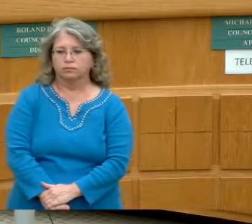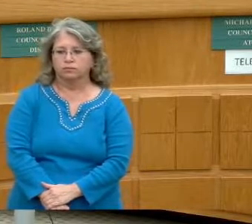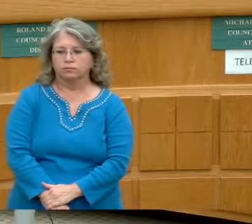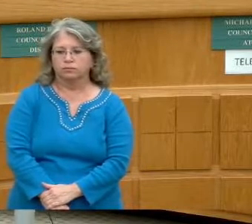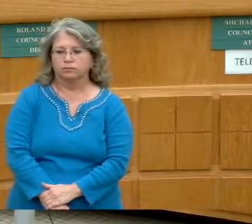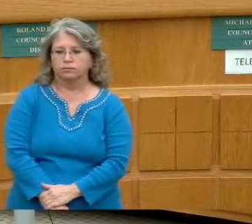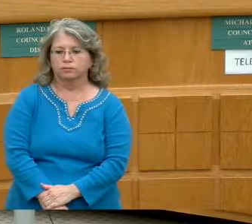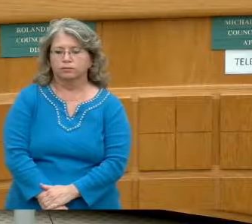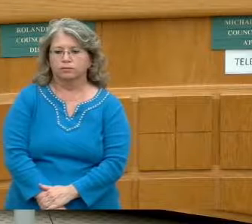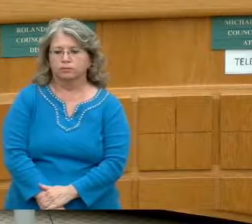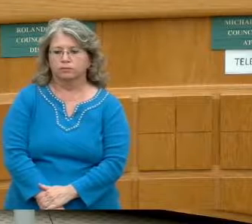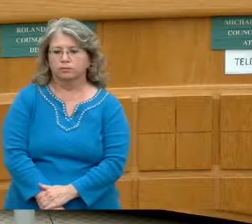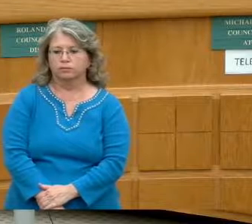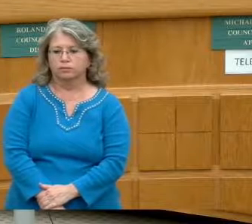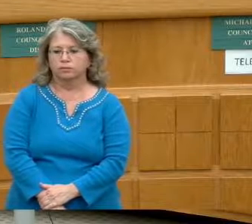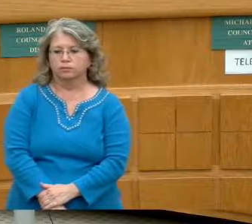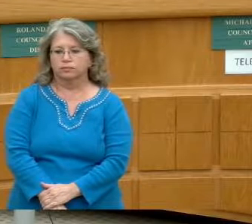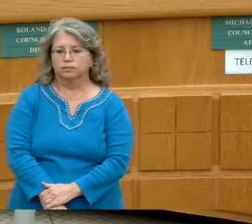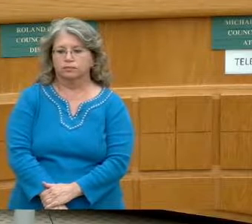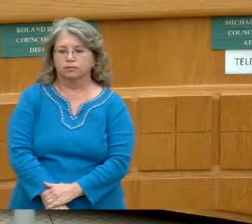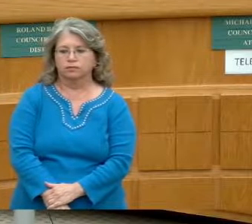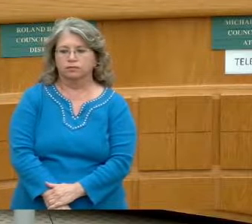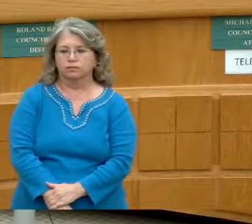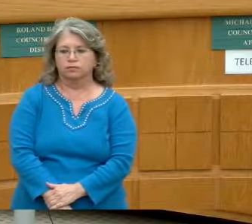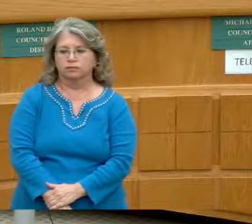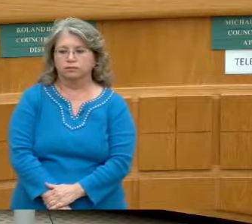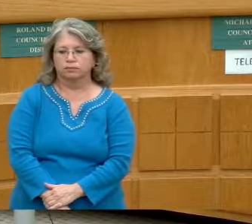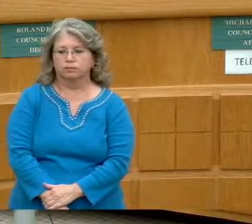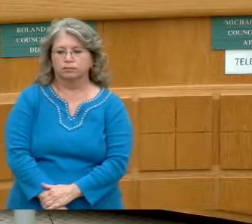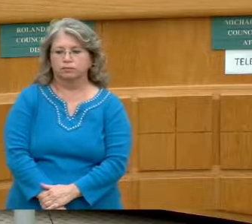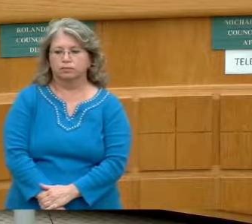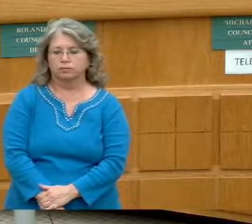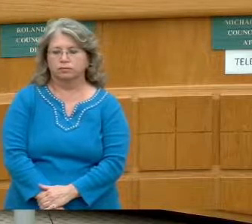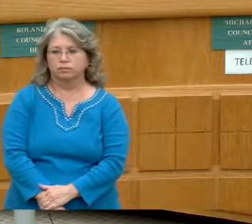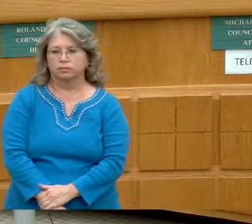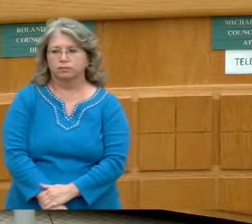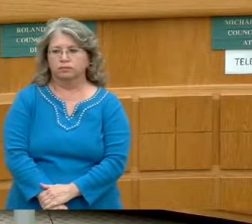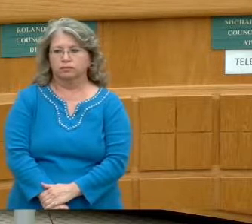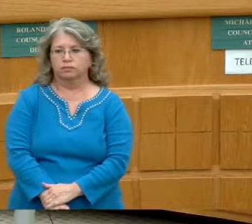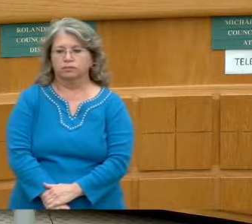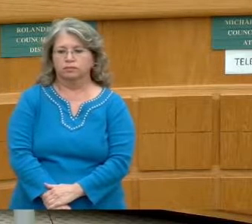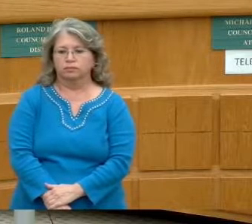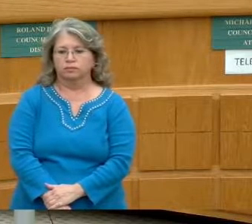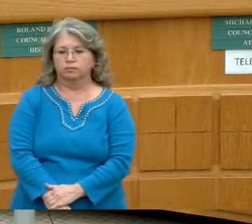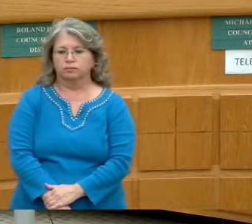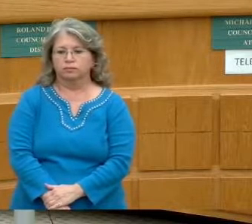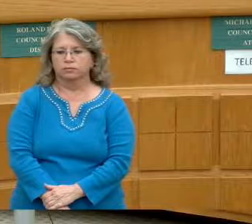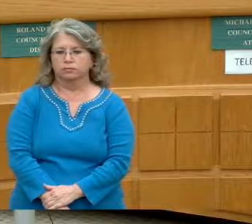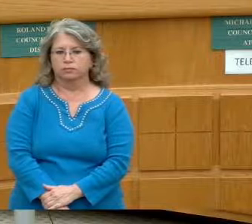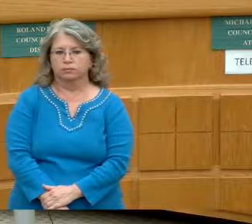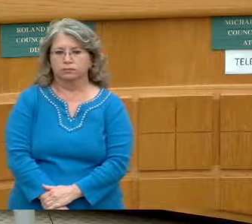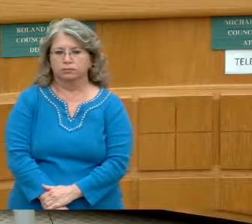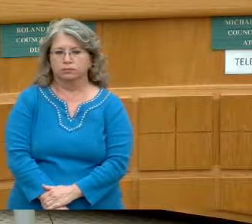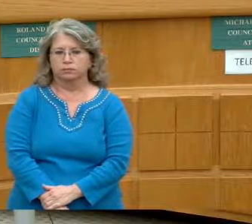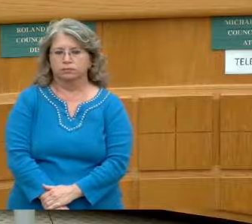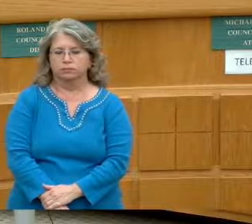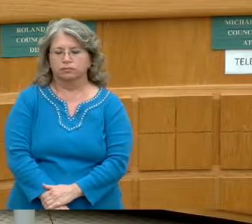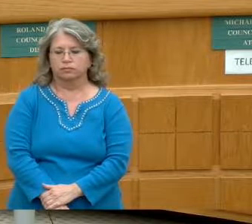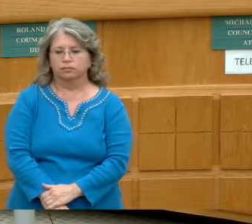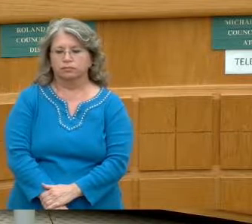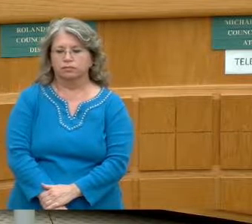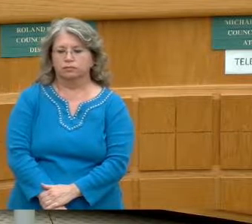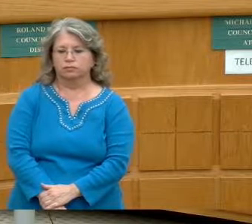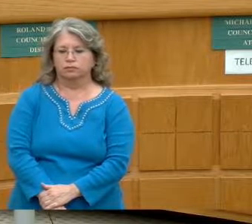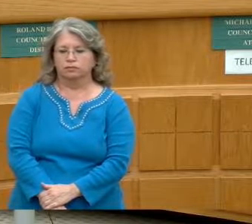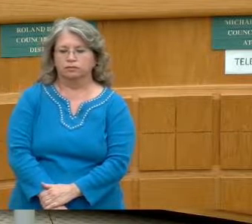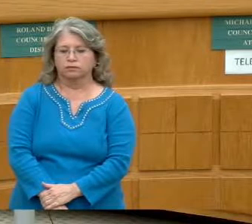viernes 29 de mayo, los parques acuáticos están limitados al 25% de su capacidad. Las áreas de videojuegos permanecerán